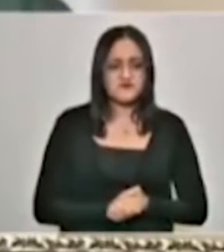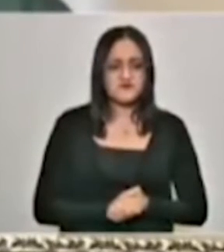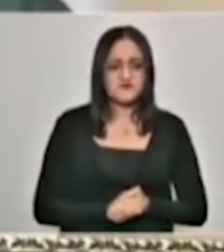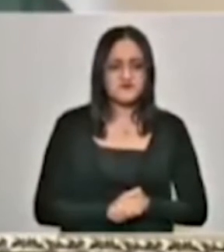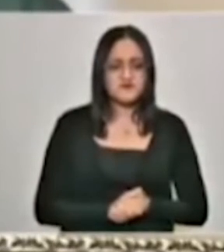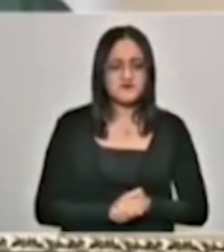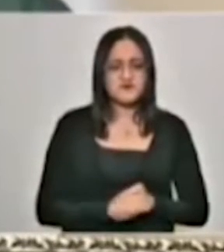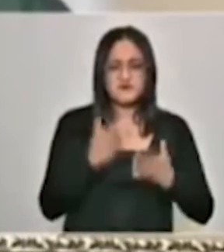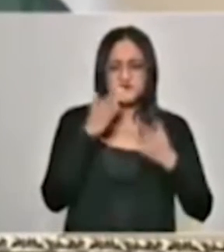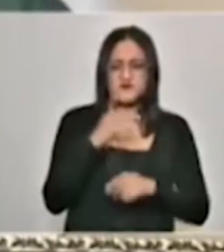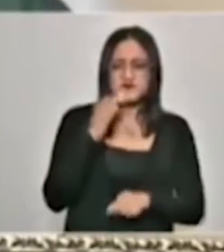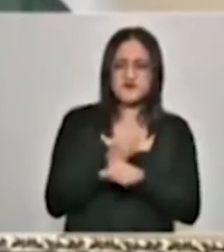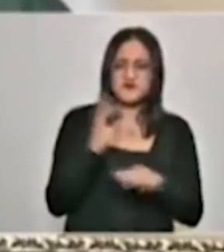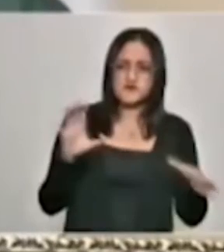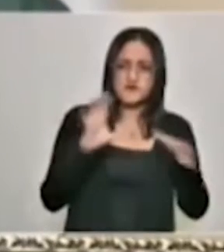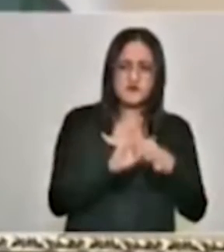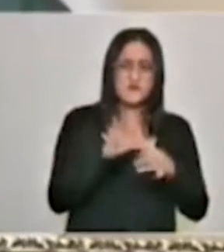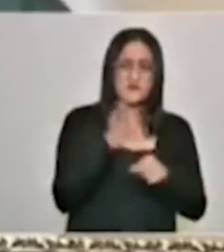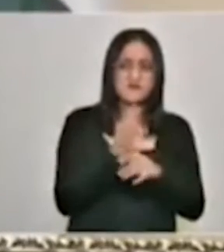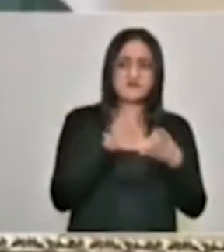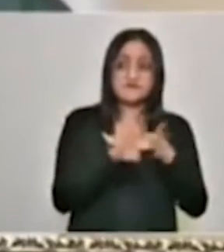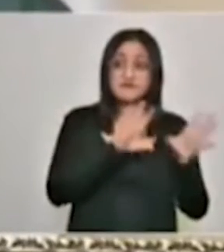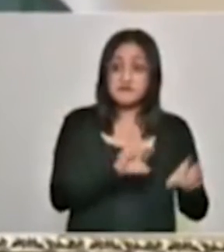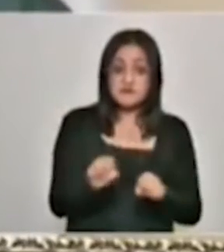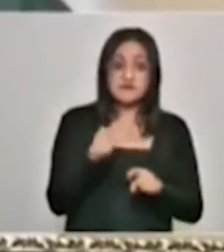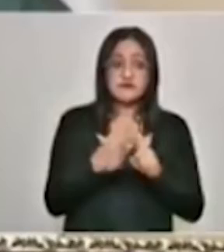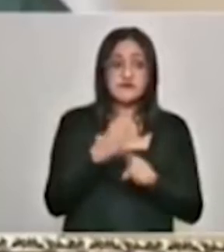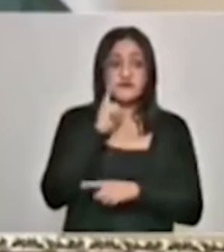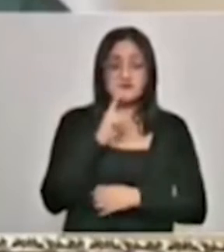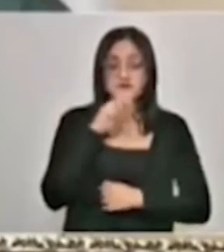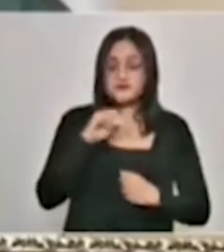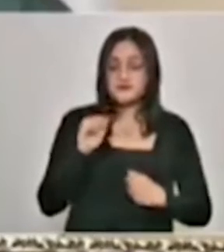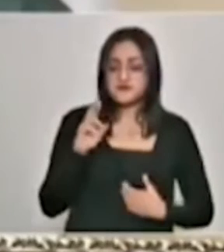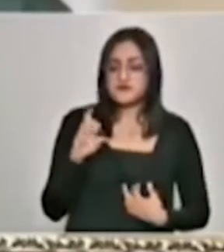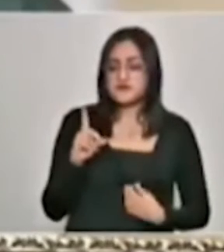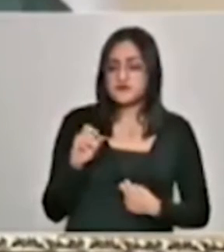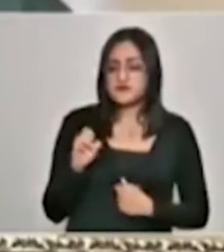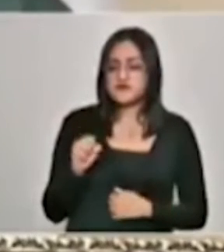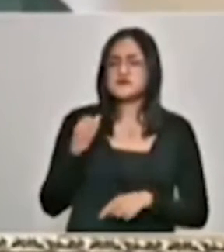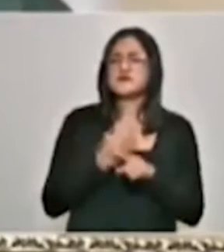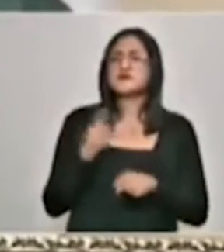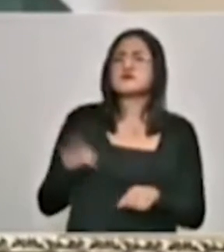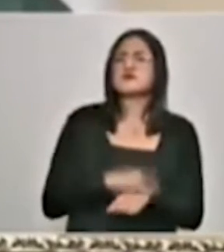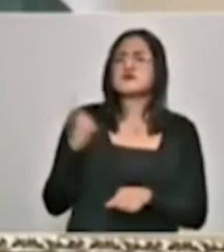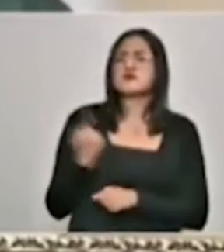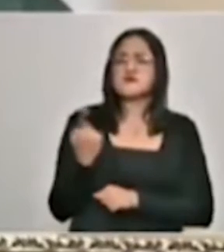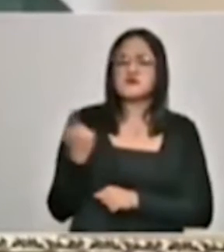Y respecto a su vinculación a proceso de la señora Mercedes, es